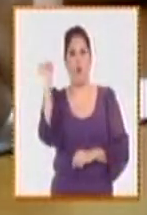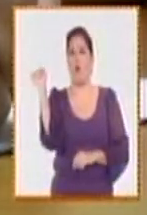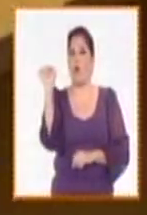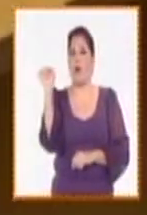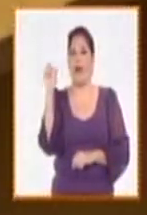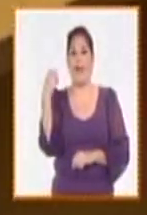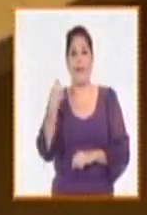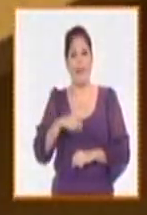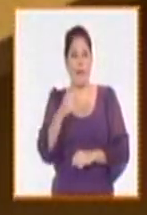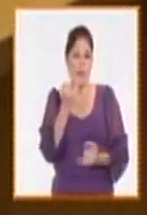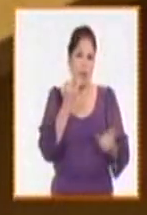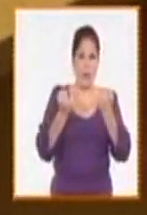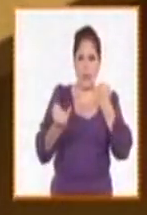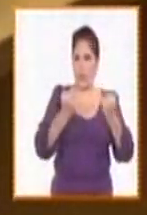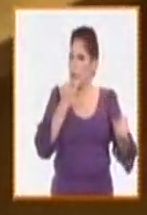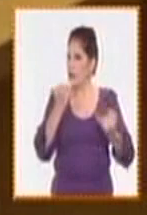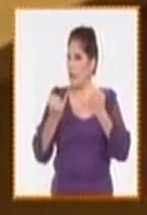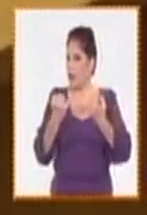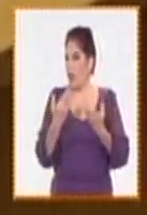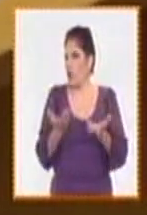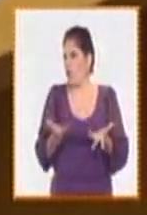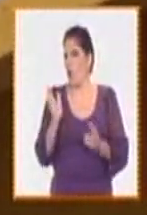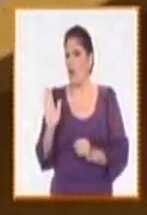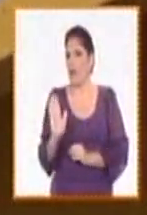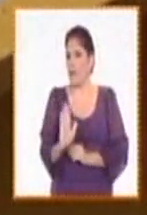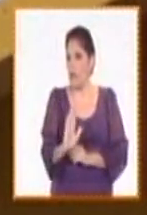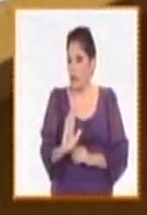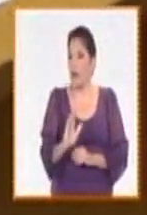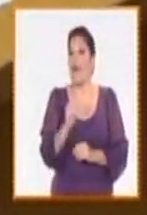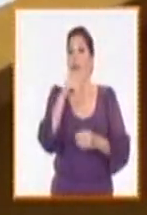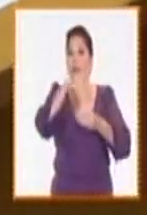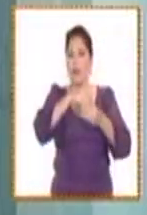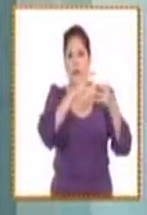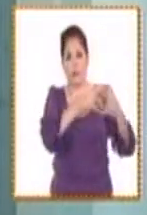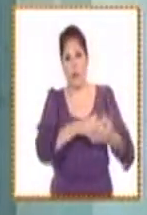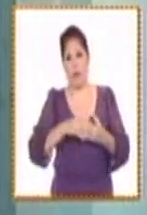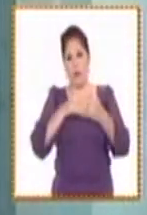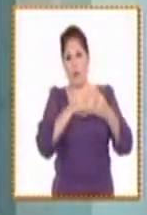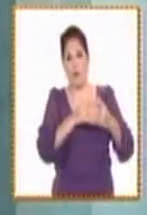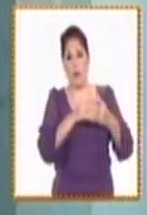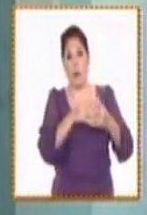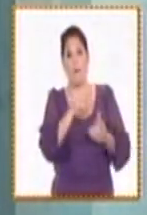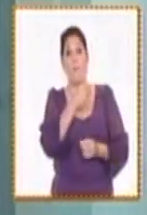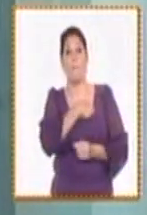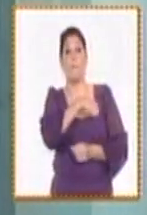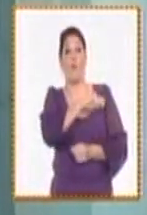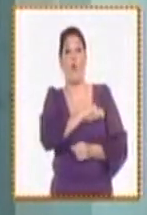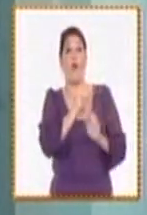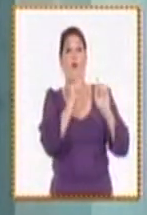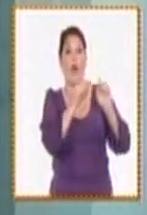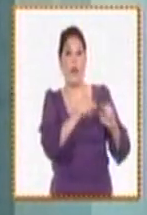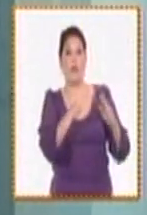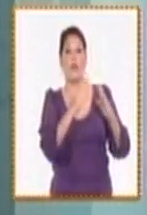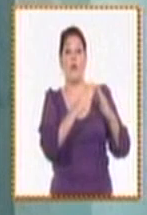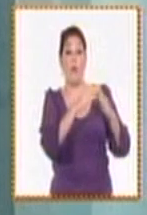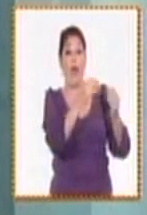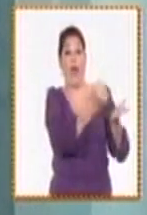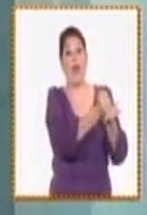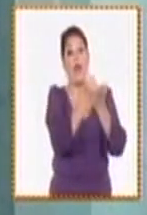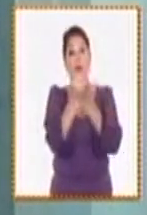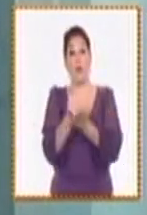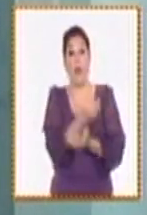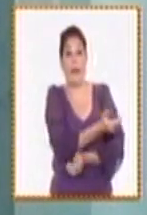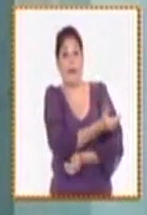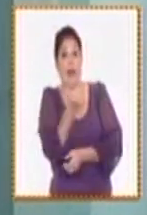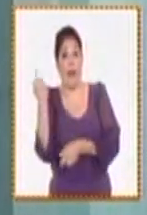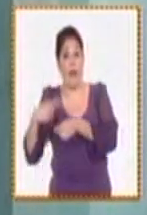determinar e identificar la fuente de suministro en los Estados Unidos, los ciudadanos cubanos que fungían como base de apoyo en el territorio